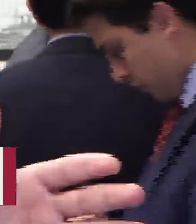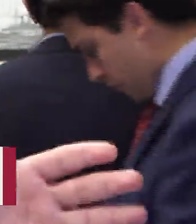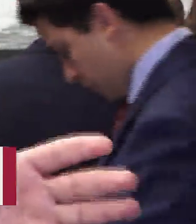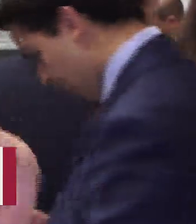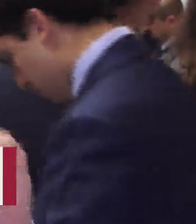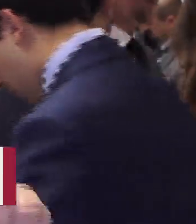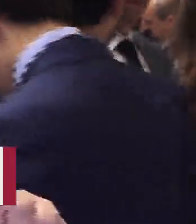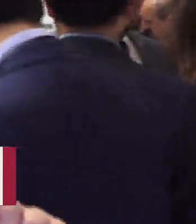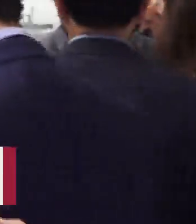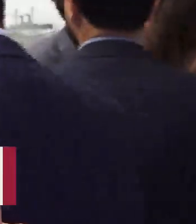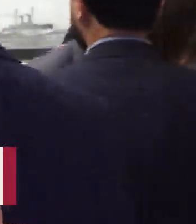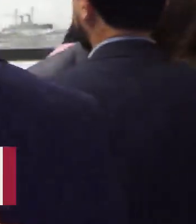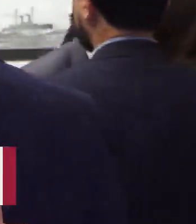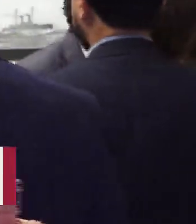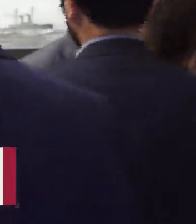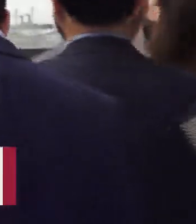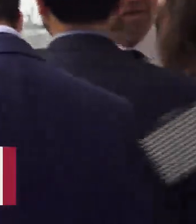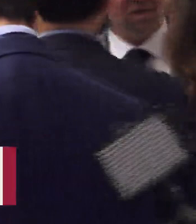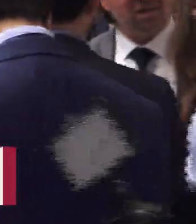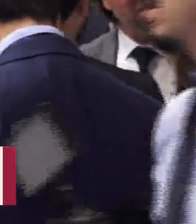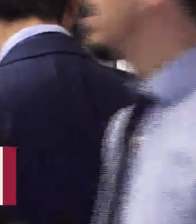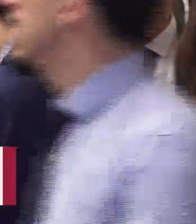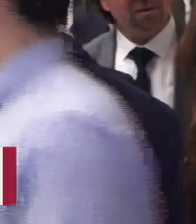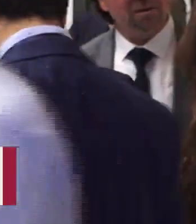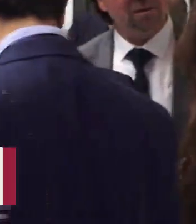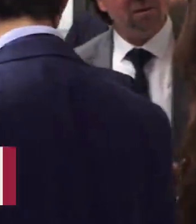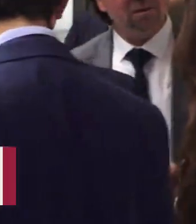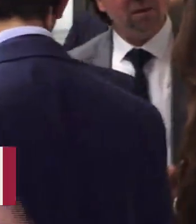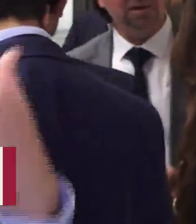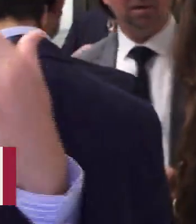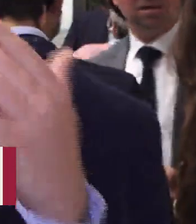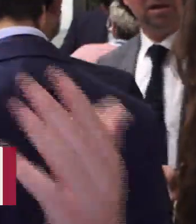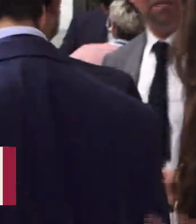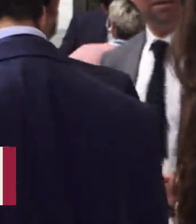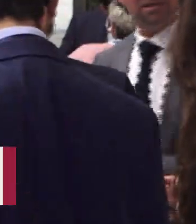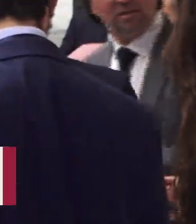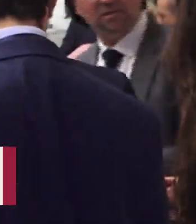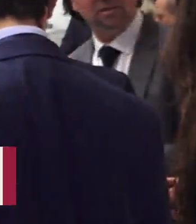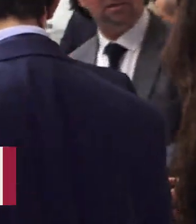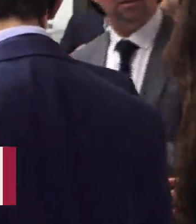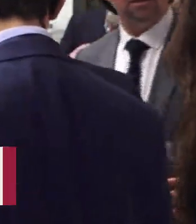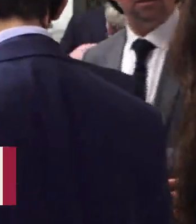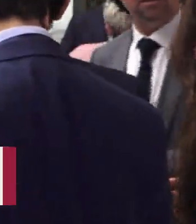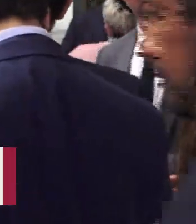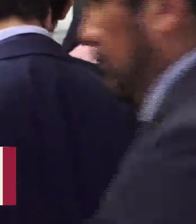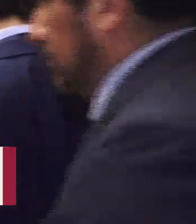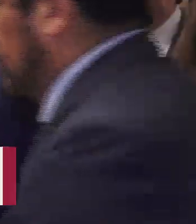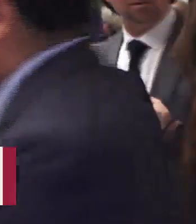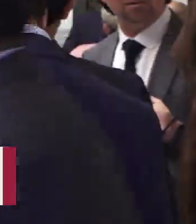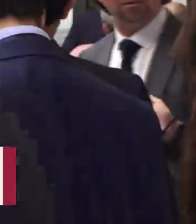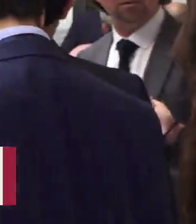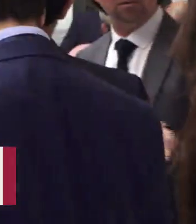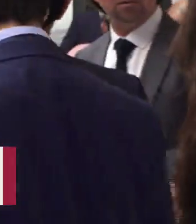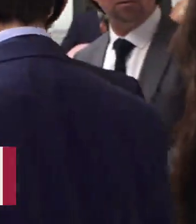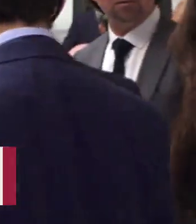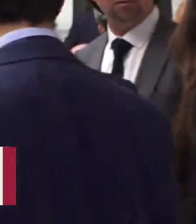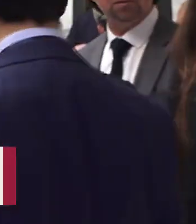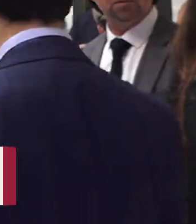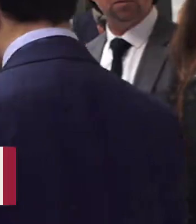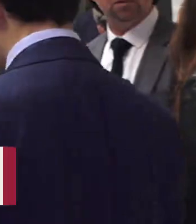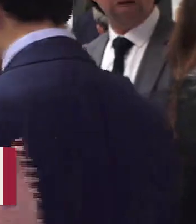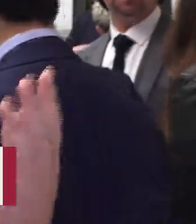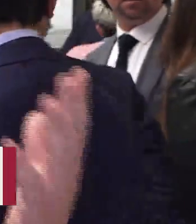través del gobierno, pero en el gobierno particularmente, ¿quién es? La Policía de Investigaciones. Y eso es un reconocimiento a nuestra PDI, un reconocimiento que se lo merecen,